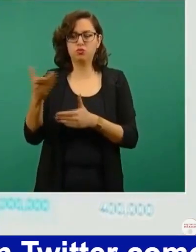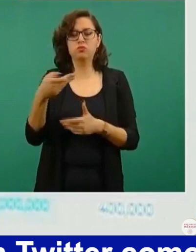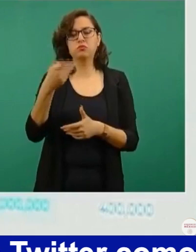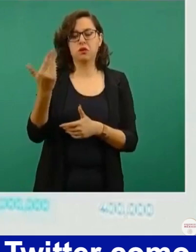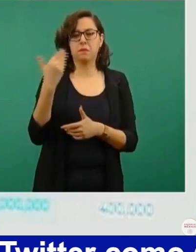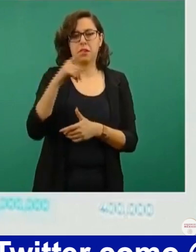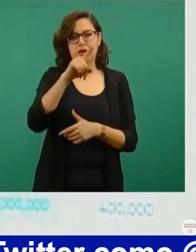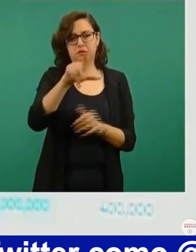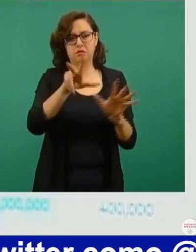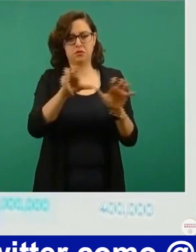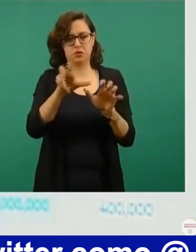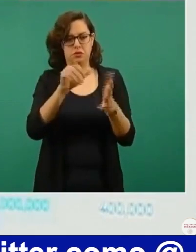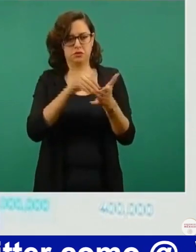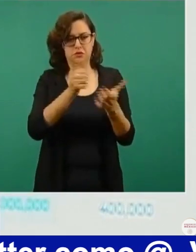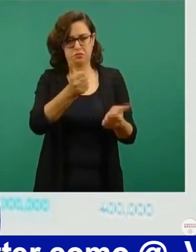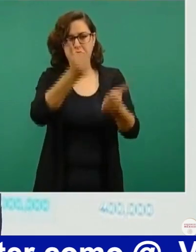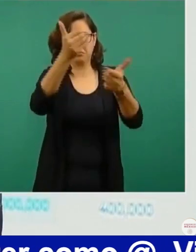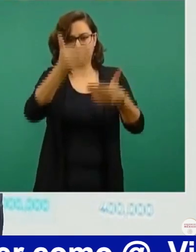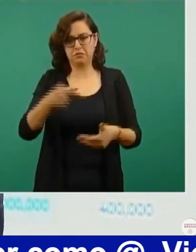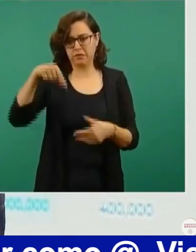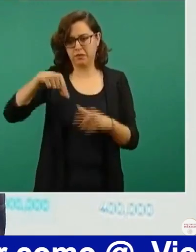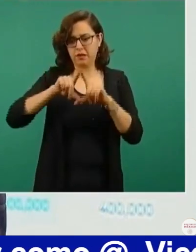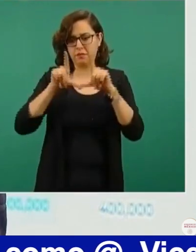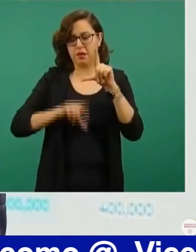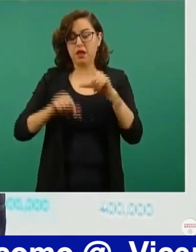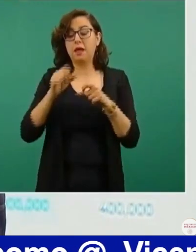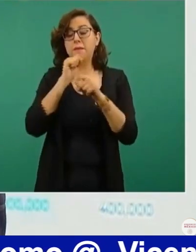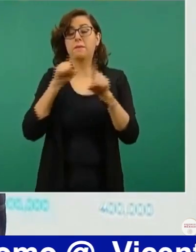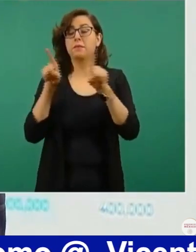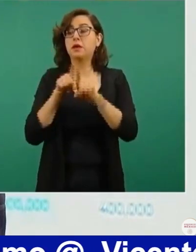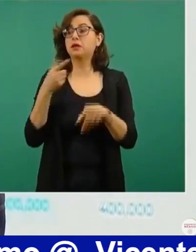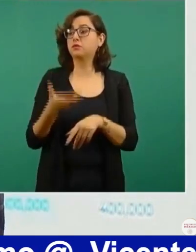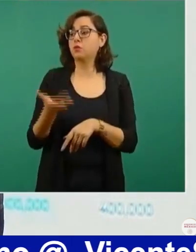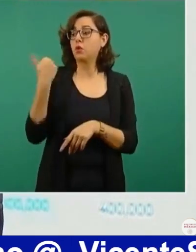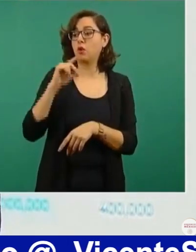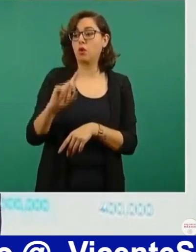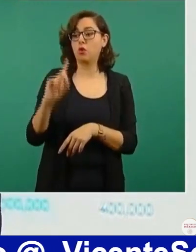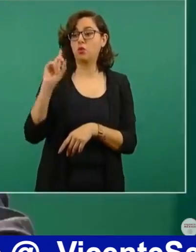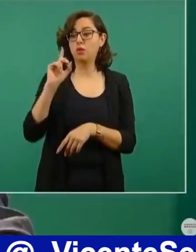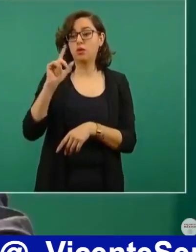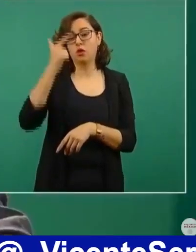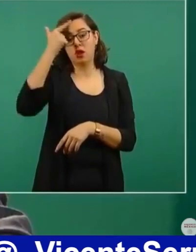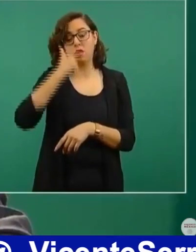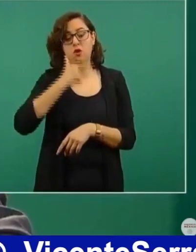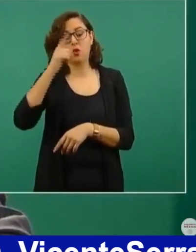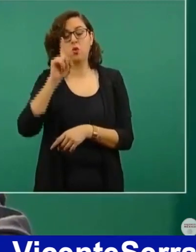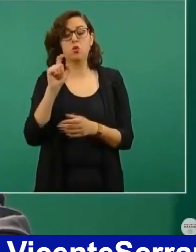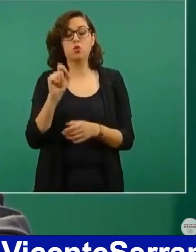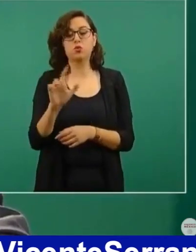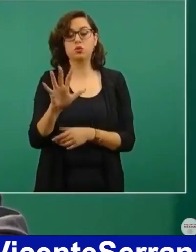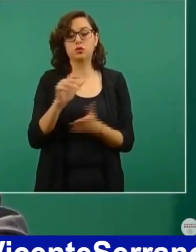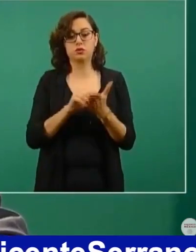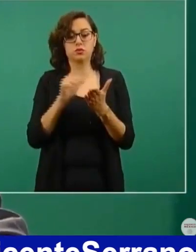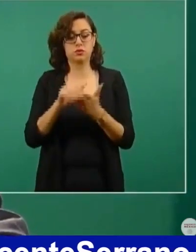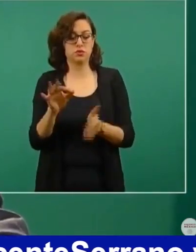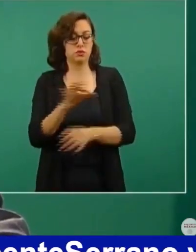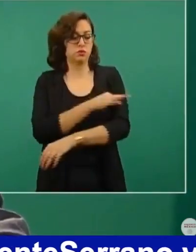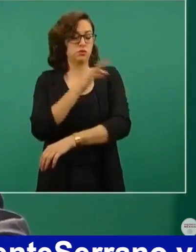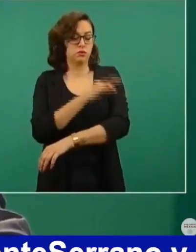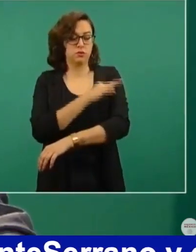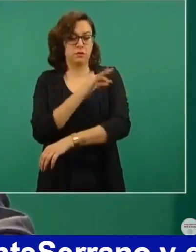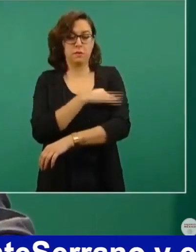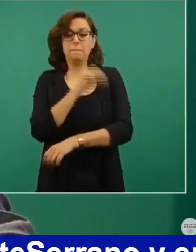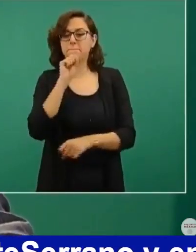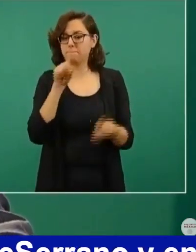el abastecimiento, el domingo por la noche, a las 10 de la noche, tuvimos el abastecimiento de 1.5 millones de dosis de vacunas